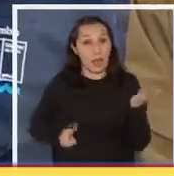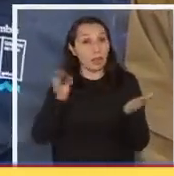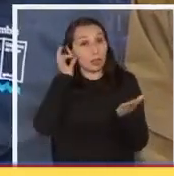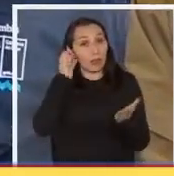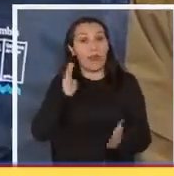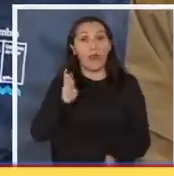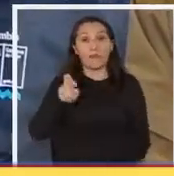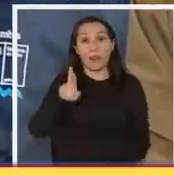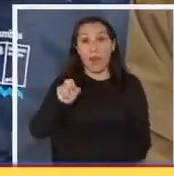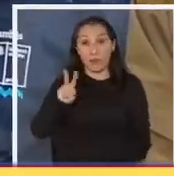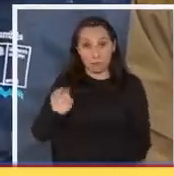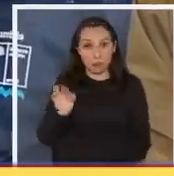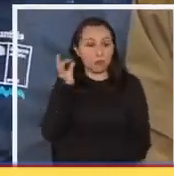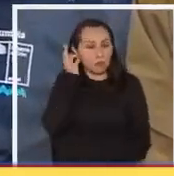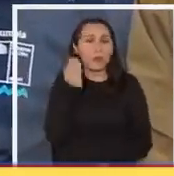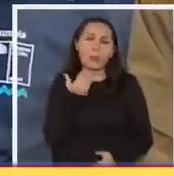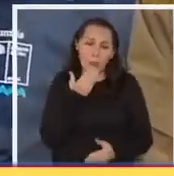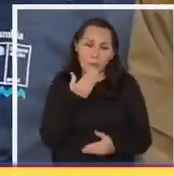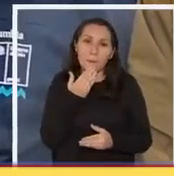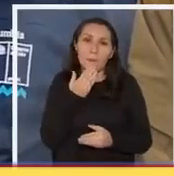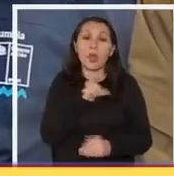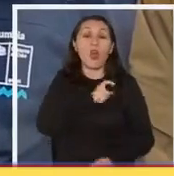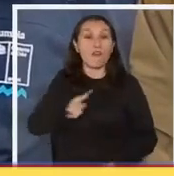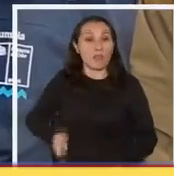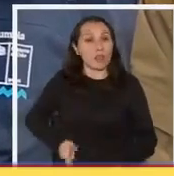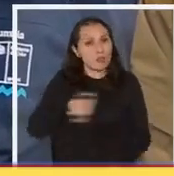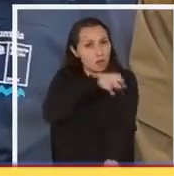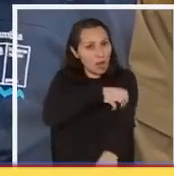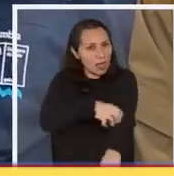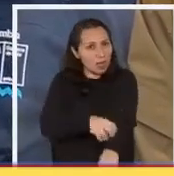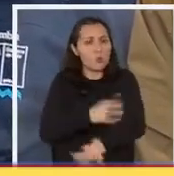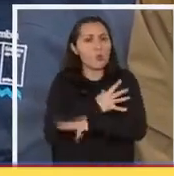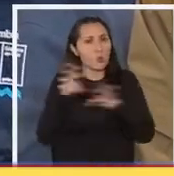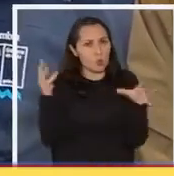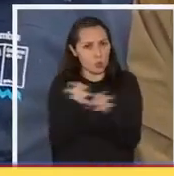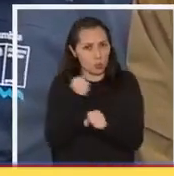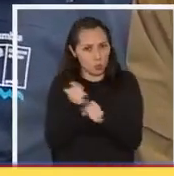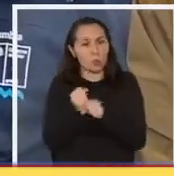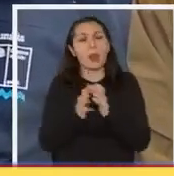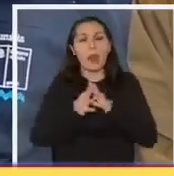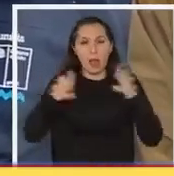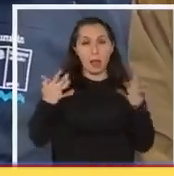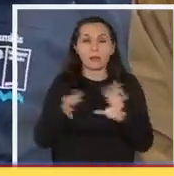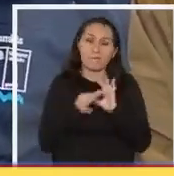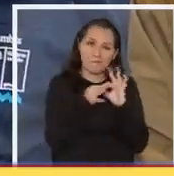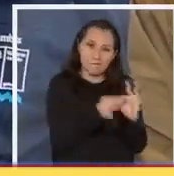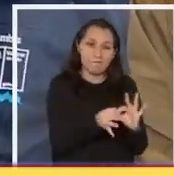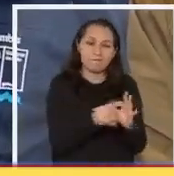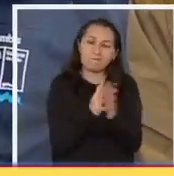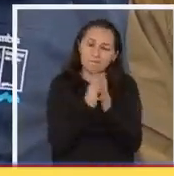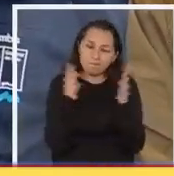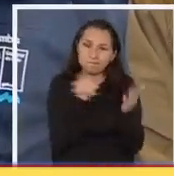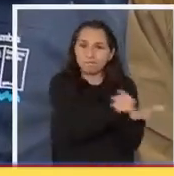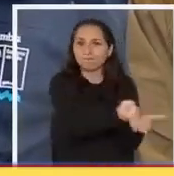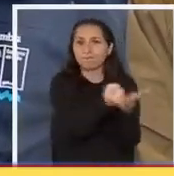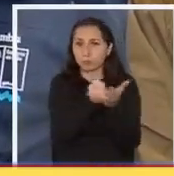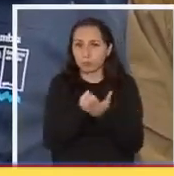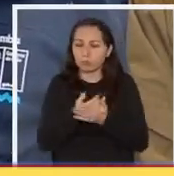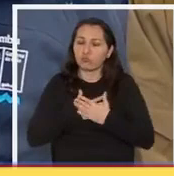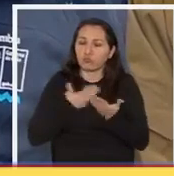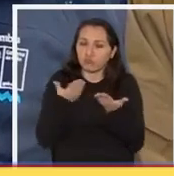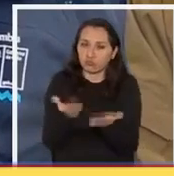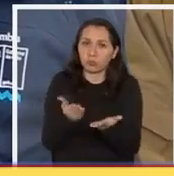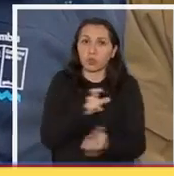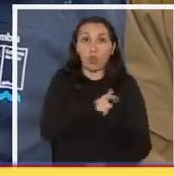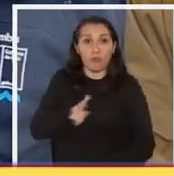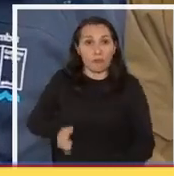Con la gobernadora Cristina Bravo, los gobiernos regionales están realizando una tremenda pega, así que agradezco la tremenda colaboración y disposición